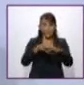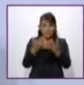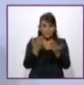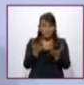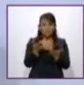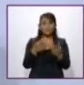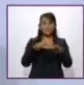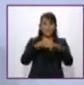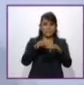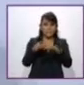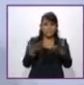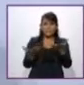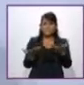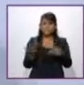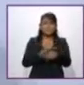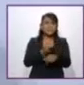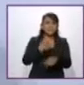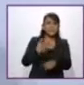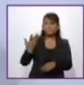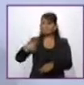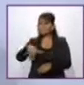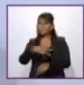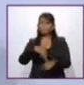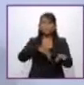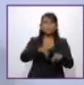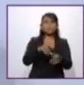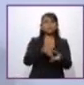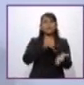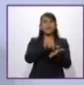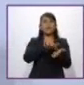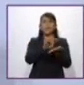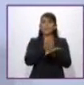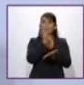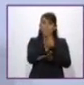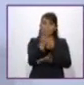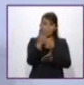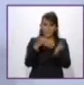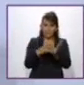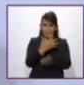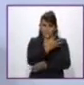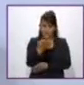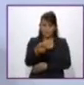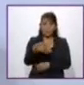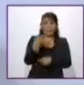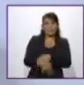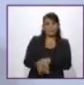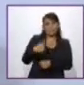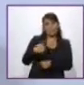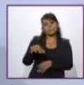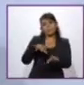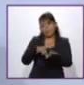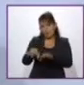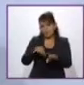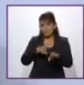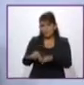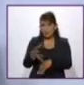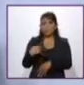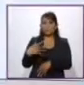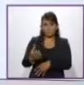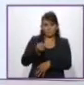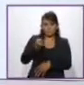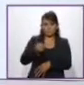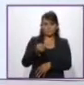momento que tú estás buscando trabajo, poderte apoyar con 3.500 pesos en lo que encuentras un nuevo trabajo. Voy contigo y voy con